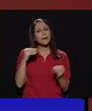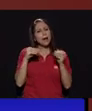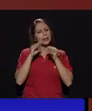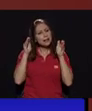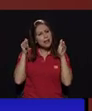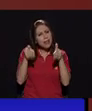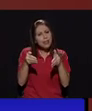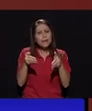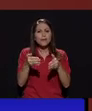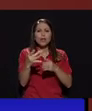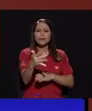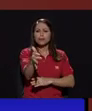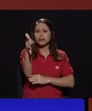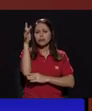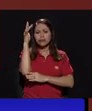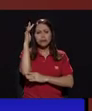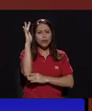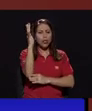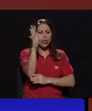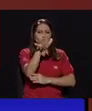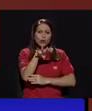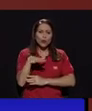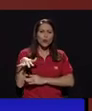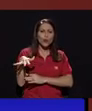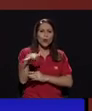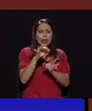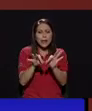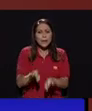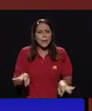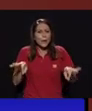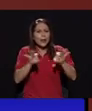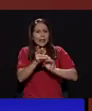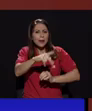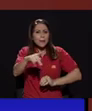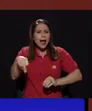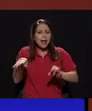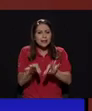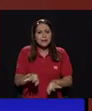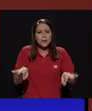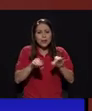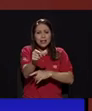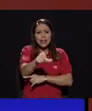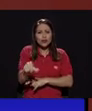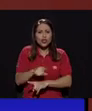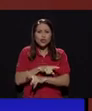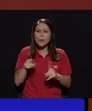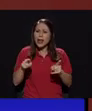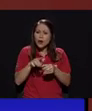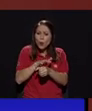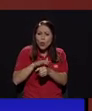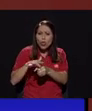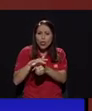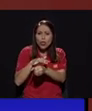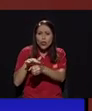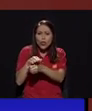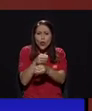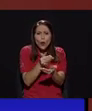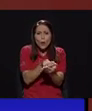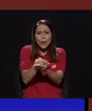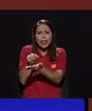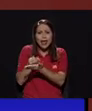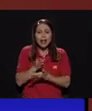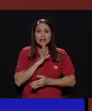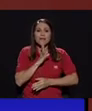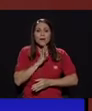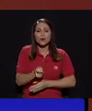del trópico, de cierto tipo de bosques, de la importancia de las playas, de los ríos, pero de los humedales hablamos poco y